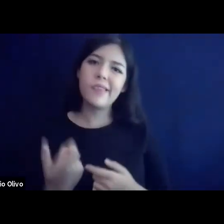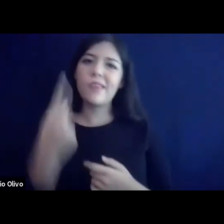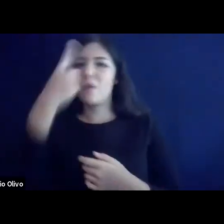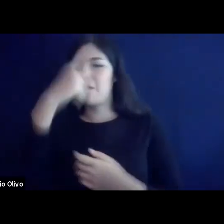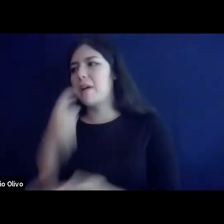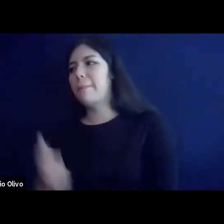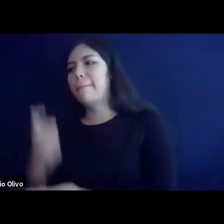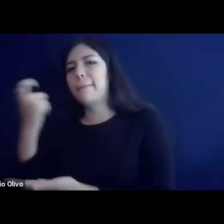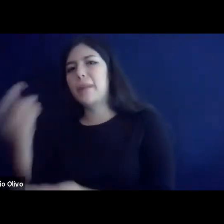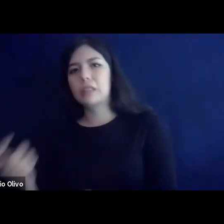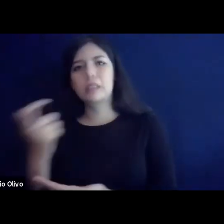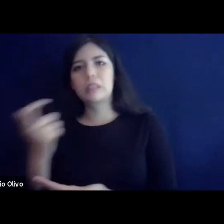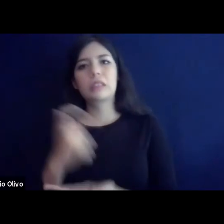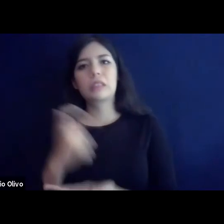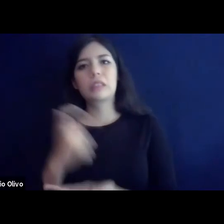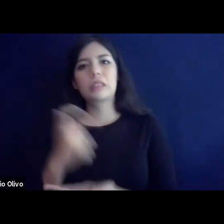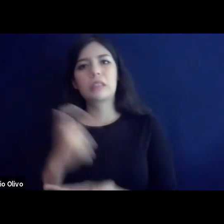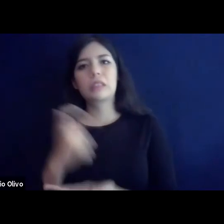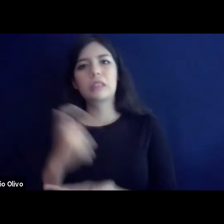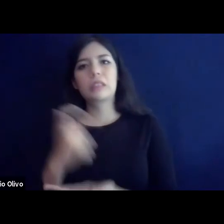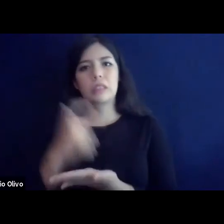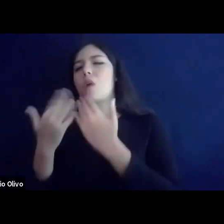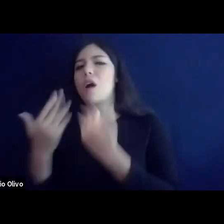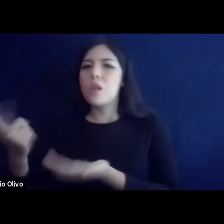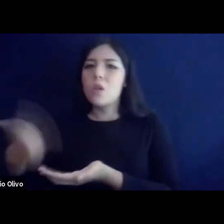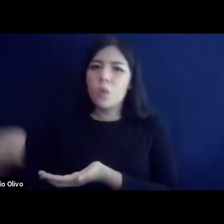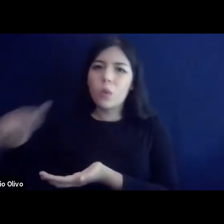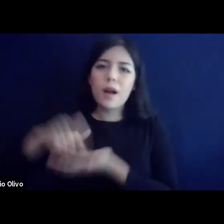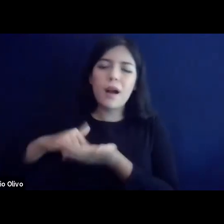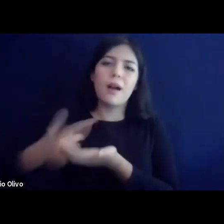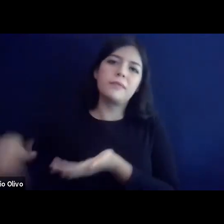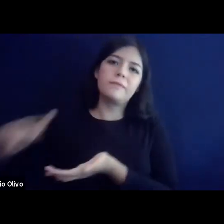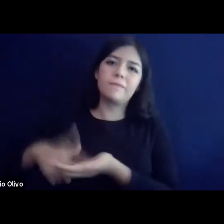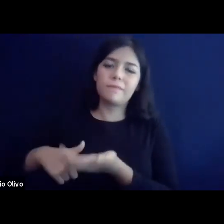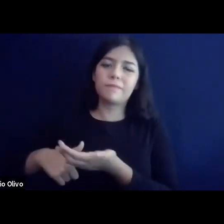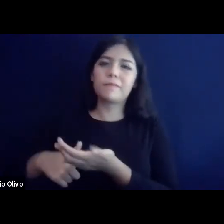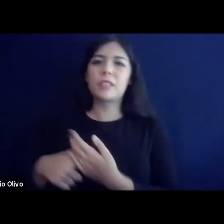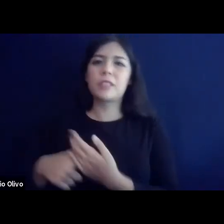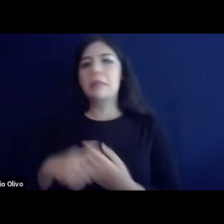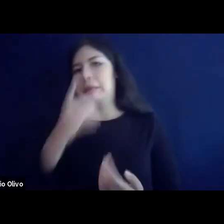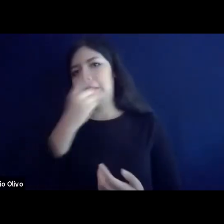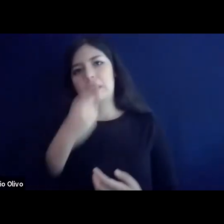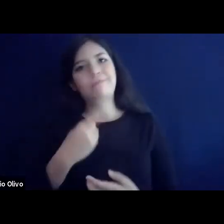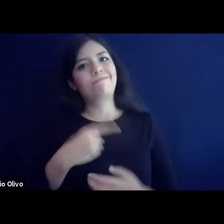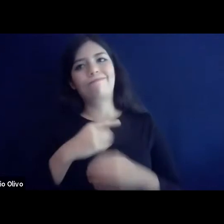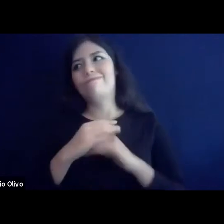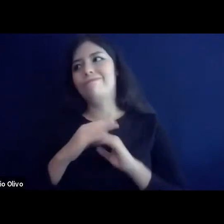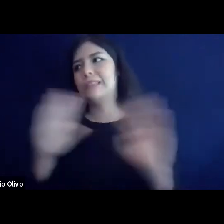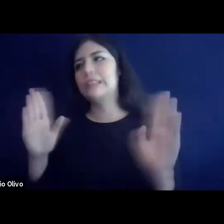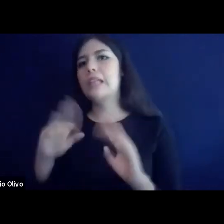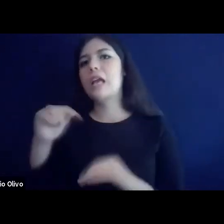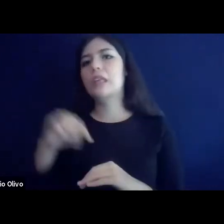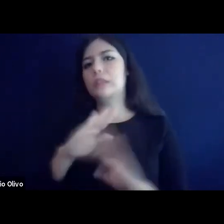el consultorio disponible. Después, y pues me dijeron que pues continuara